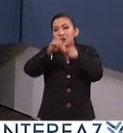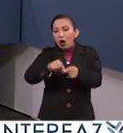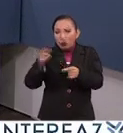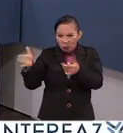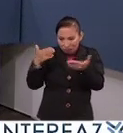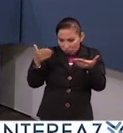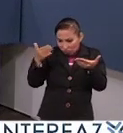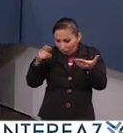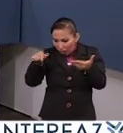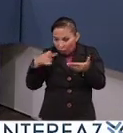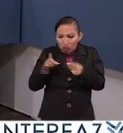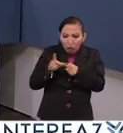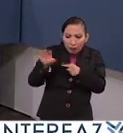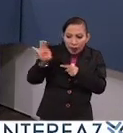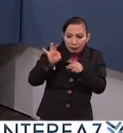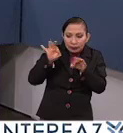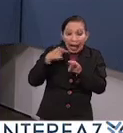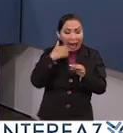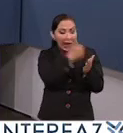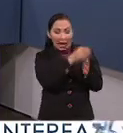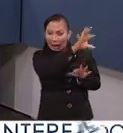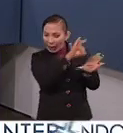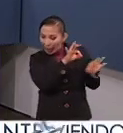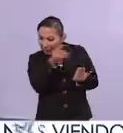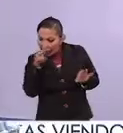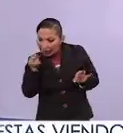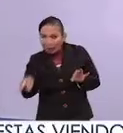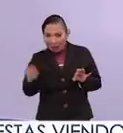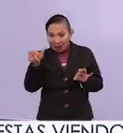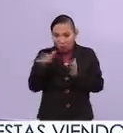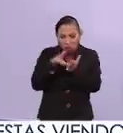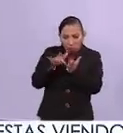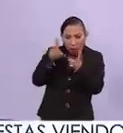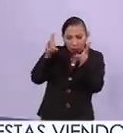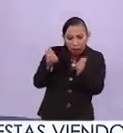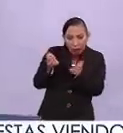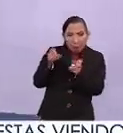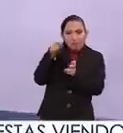es muchas veces de donde nosotros sacamos la